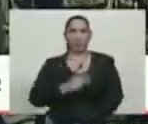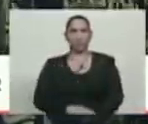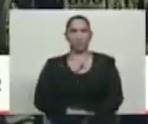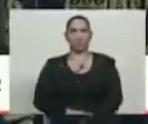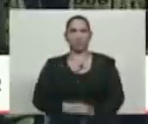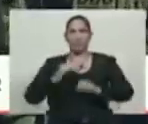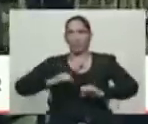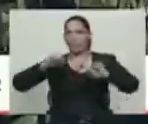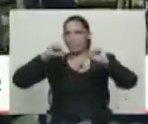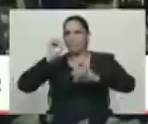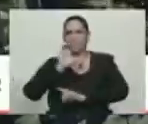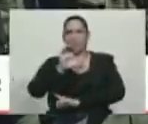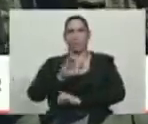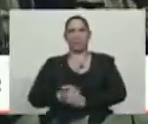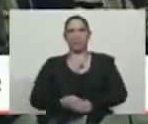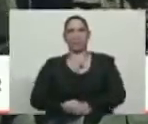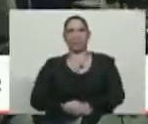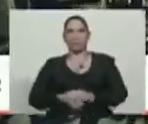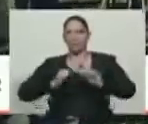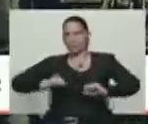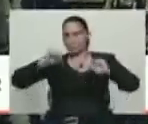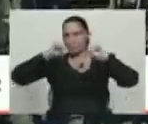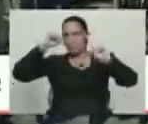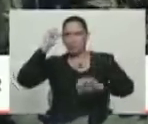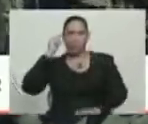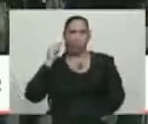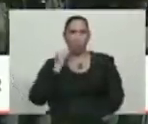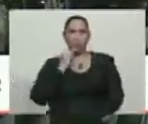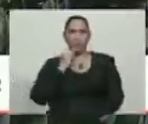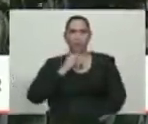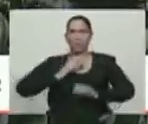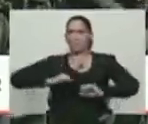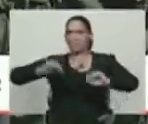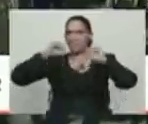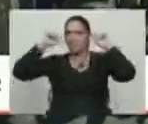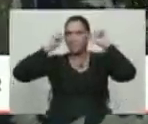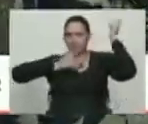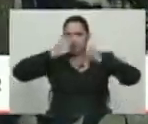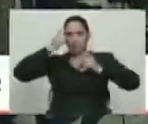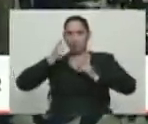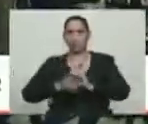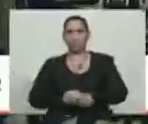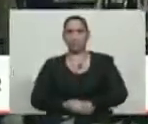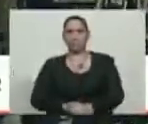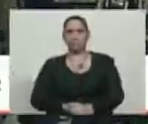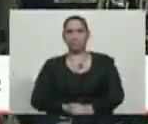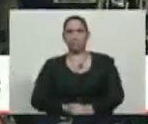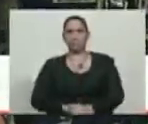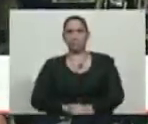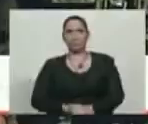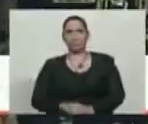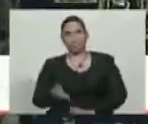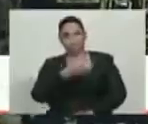viva! ¡Que viva la patria! ¡Que viva! ¡Que viva Bolívar! ¡Que viva! ¡Que viva Chávez! ¡Que viva!